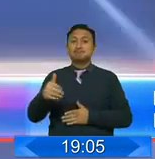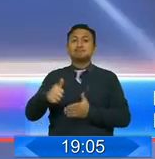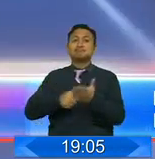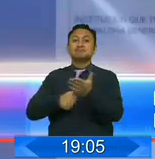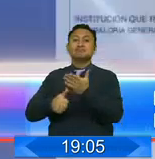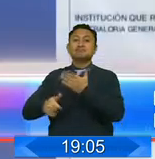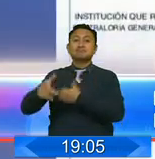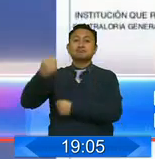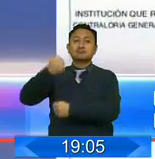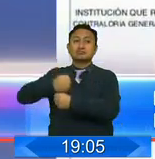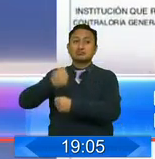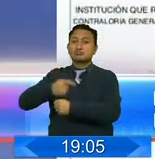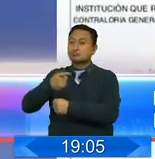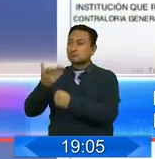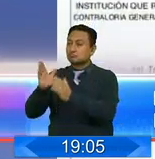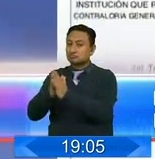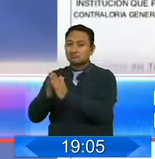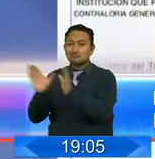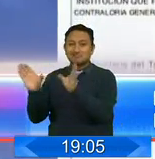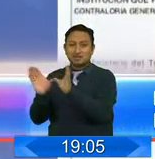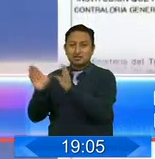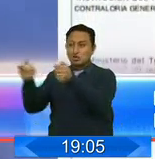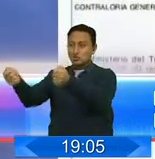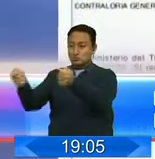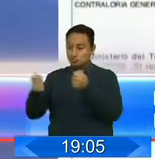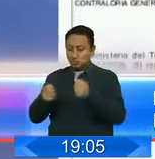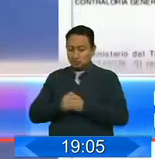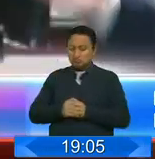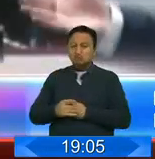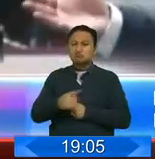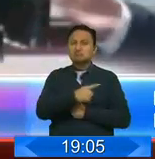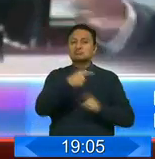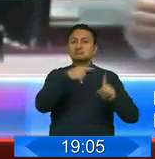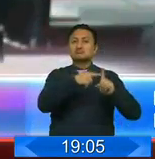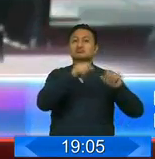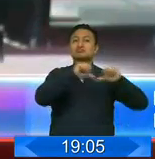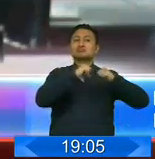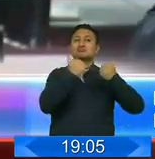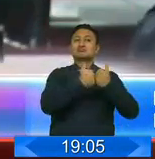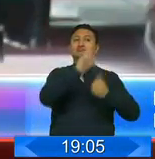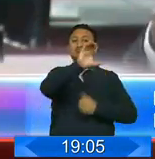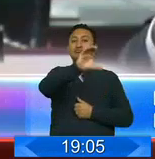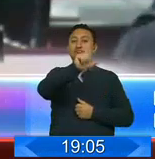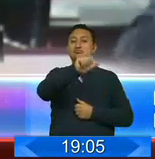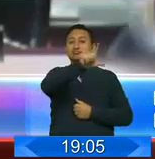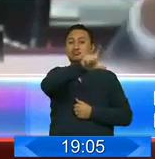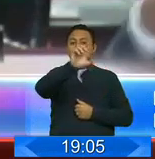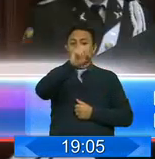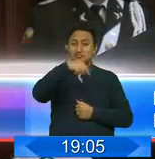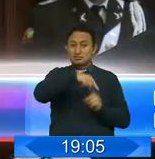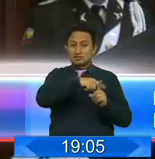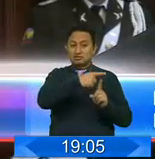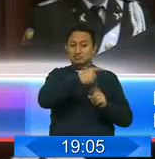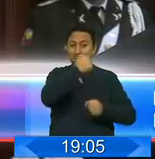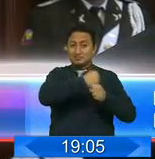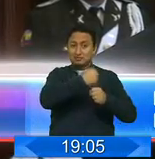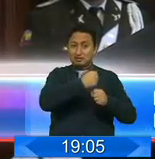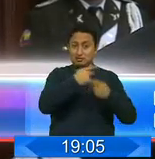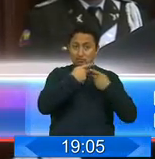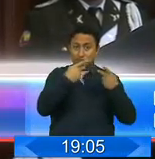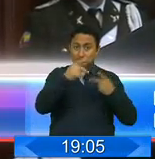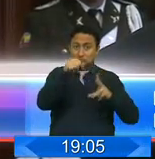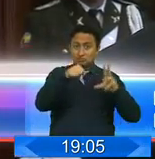manera oficial un certificado al Ministerio de Trabajo para determinar el impedimento que tendría el legislador Germuy Calle para ejercer cargo